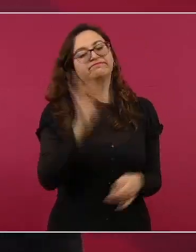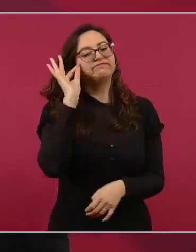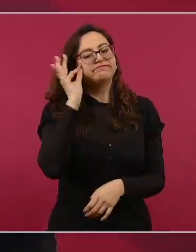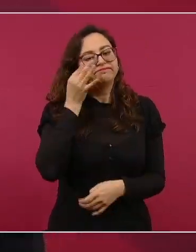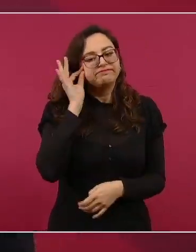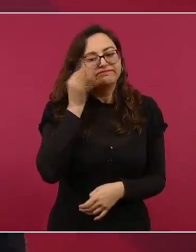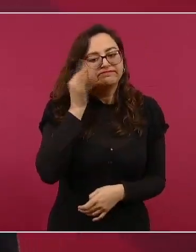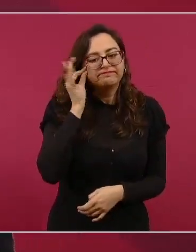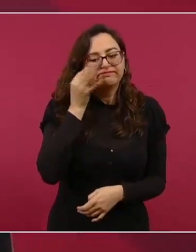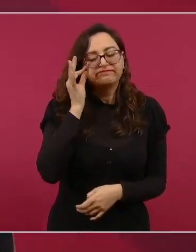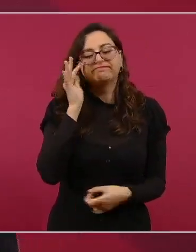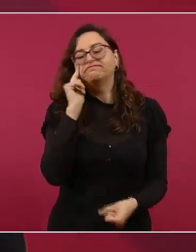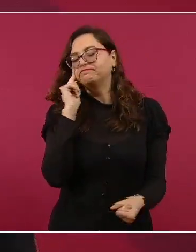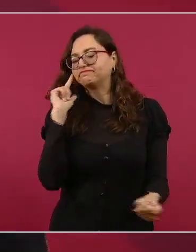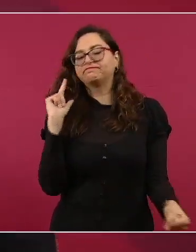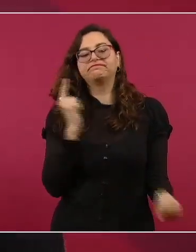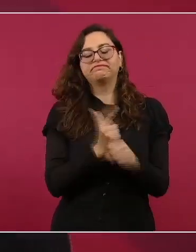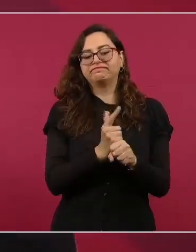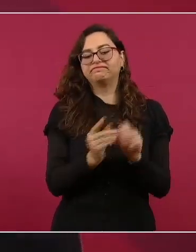ya